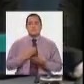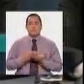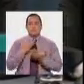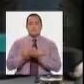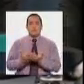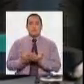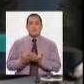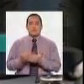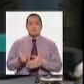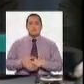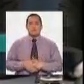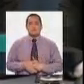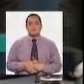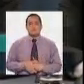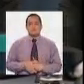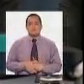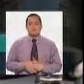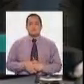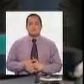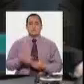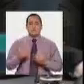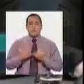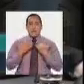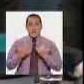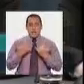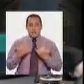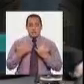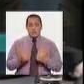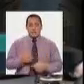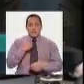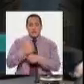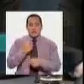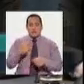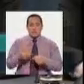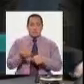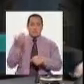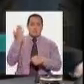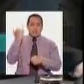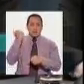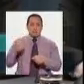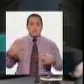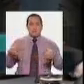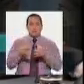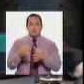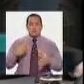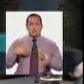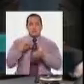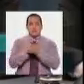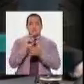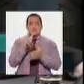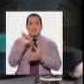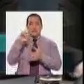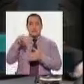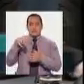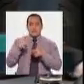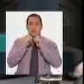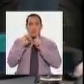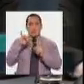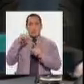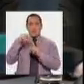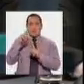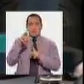determinar que la actuación de los comandos Chavín de Huántar en este caso fue